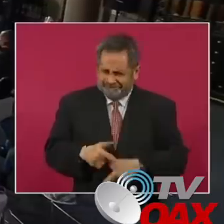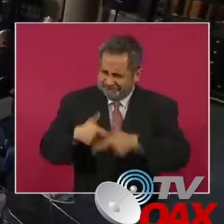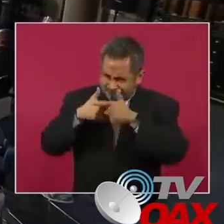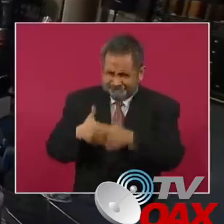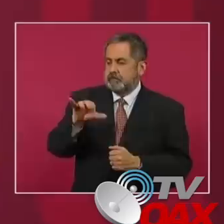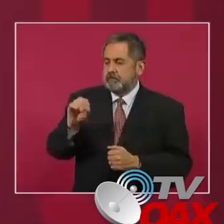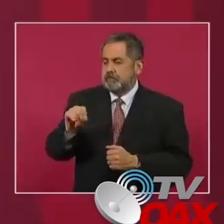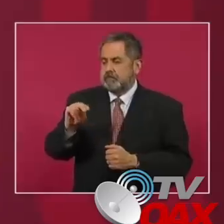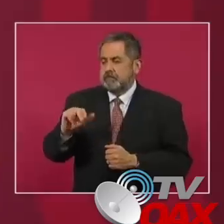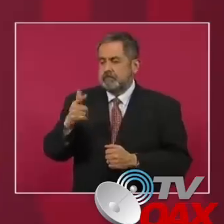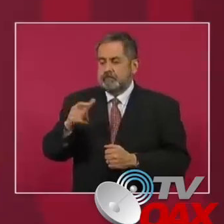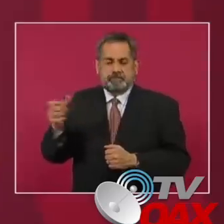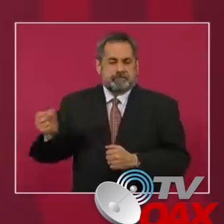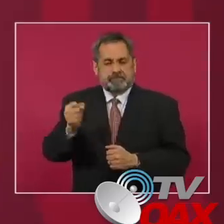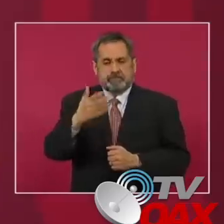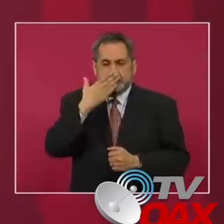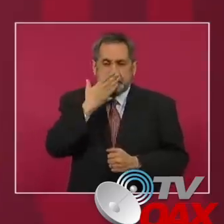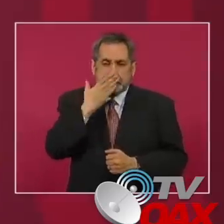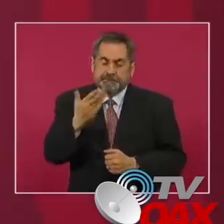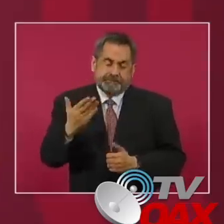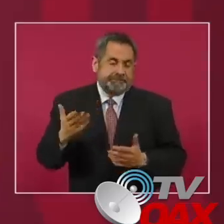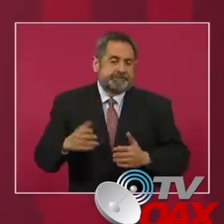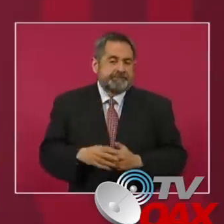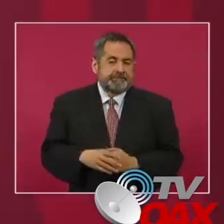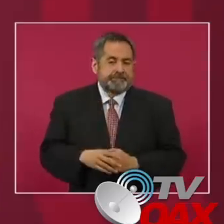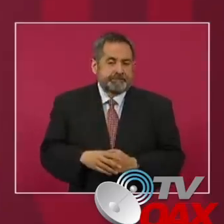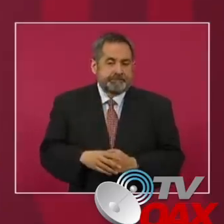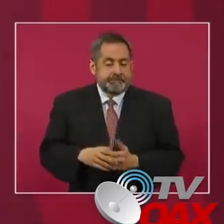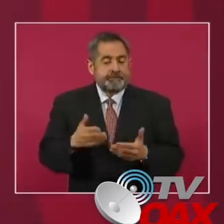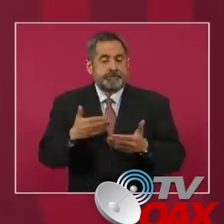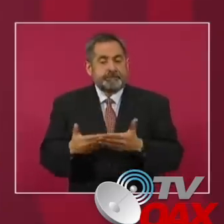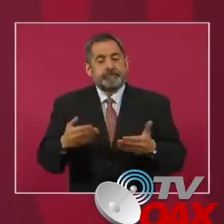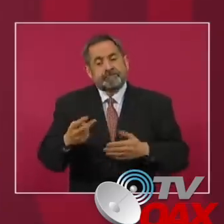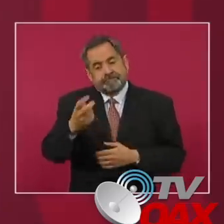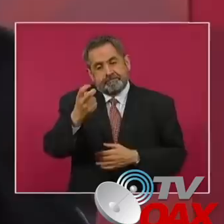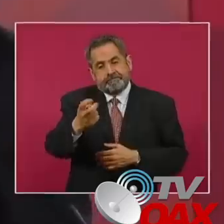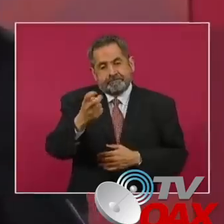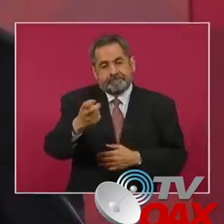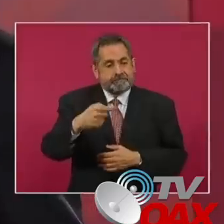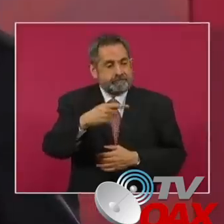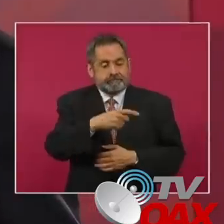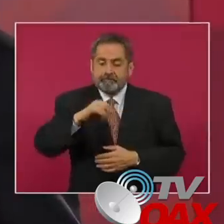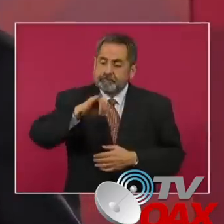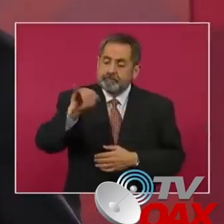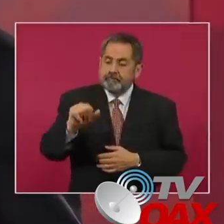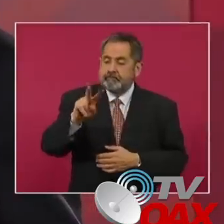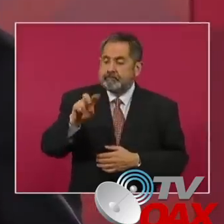hacer. Y ahora, por eso, Javier May,